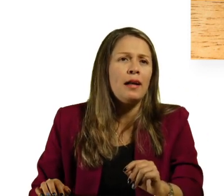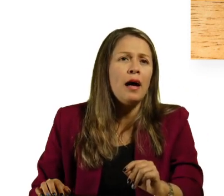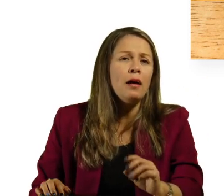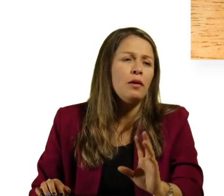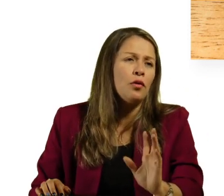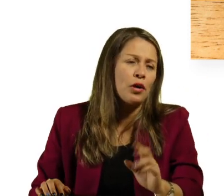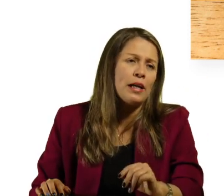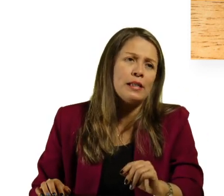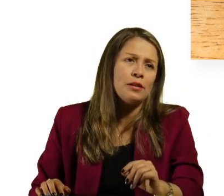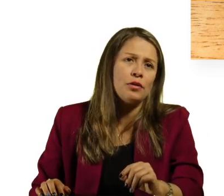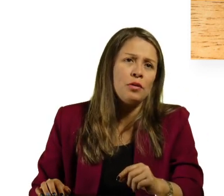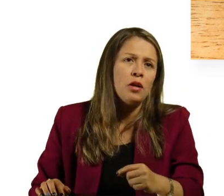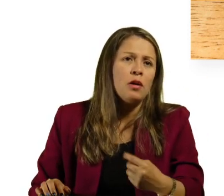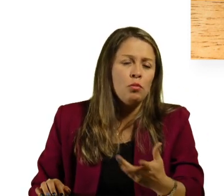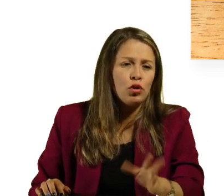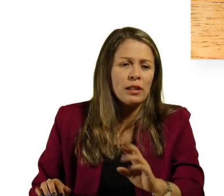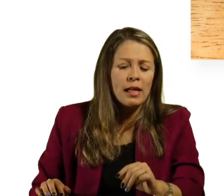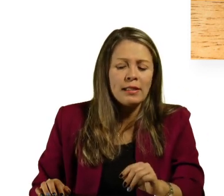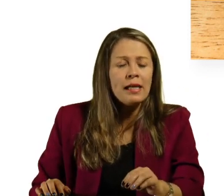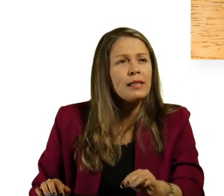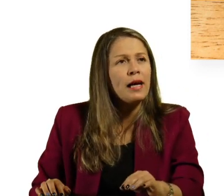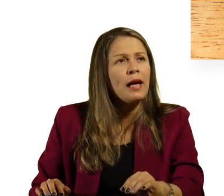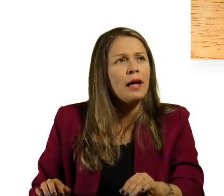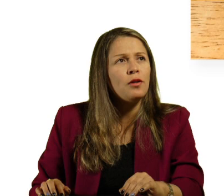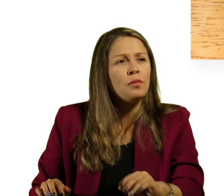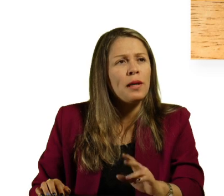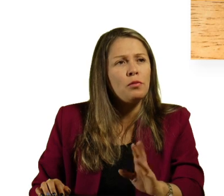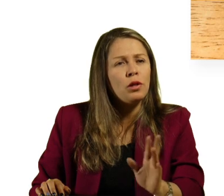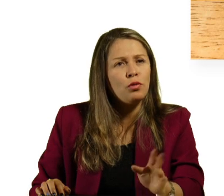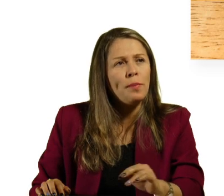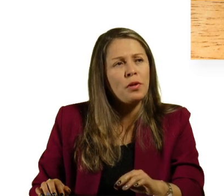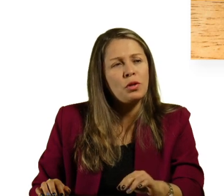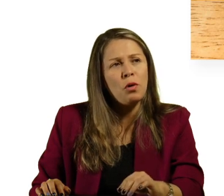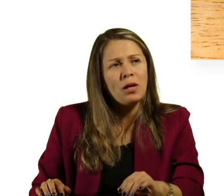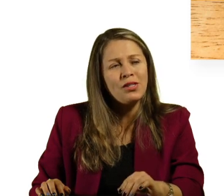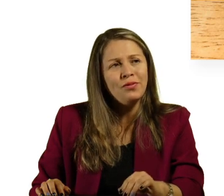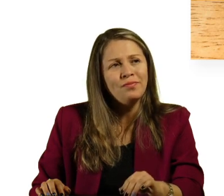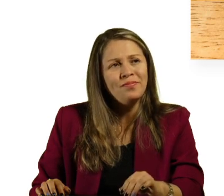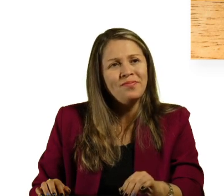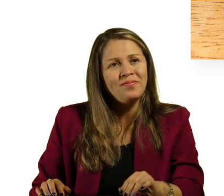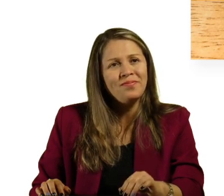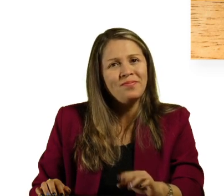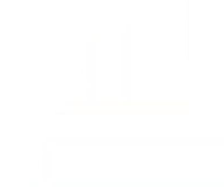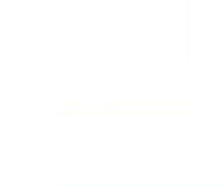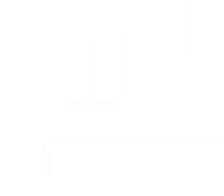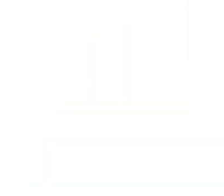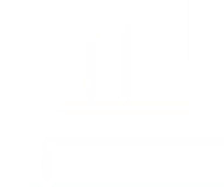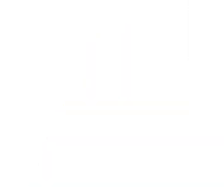estratégica de la organización. Muchas gracias, nos veremos en una próxima ocasión.